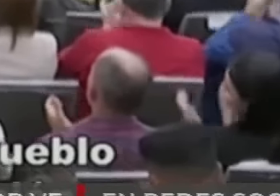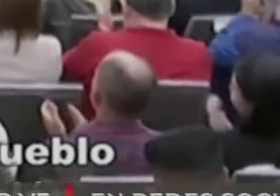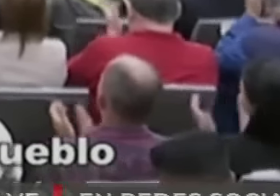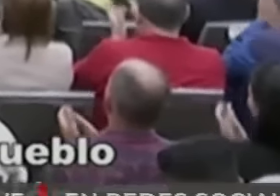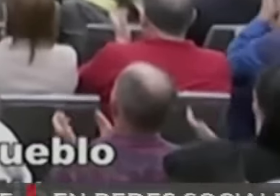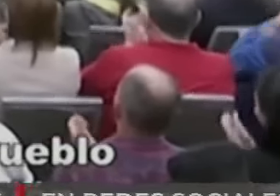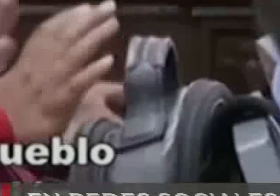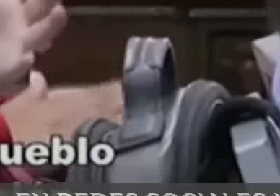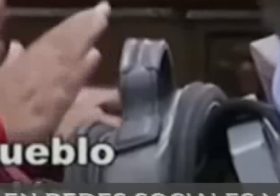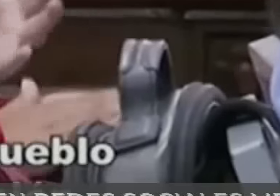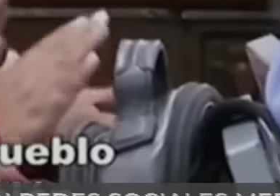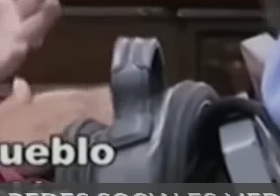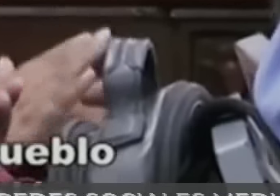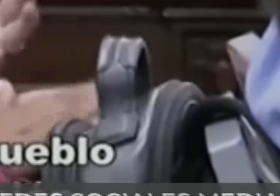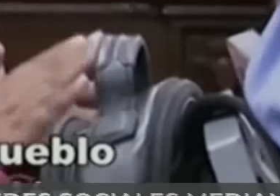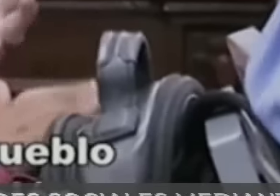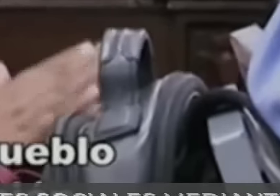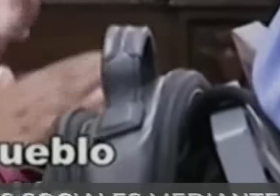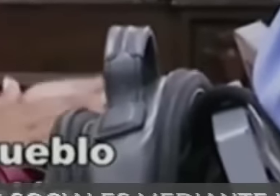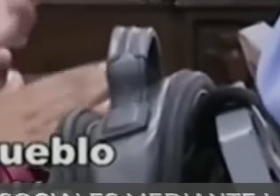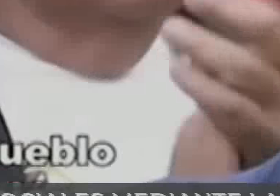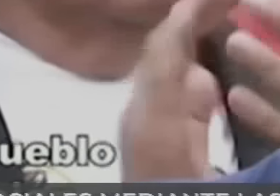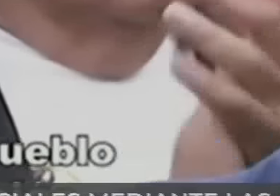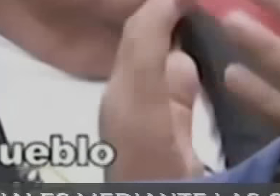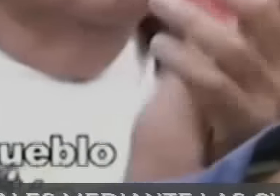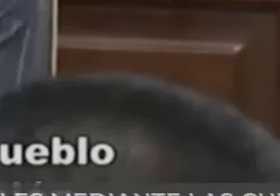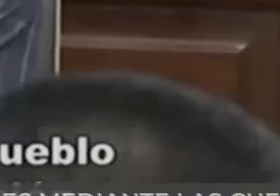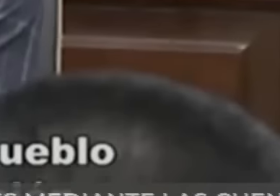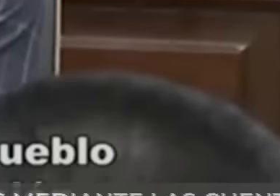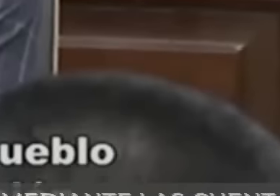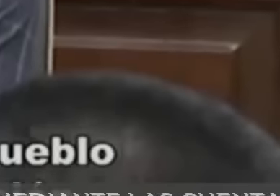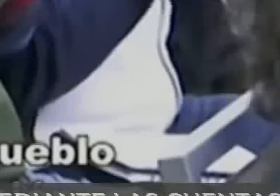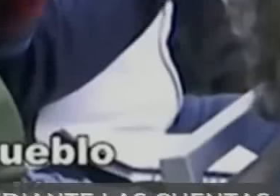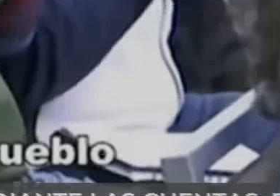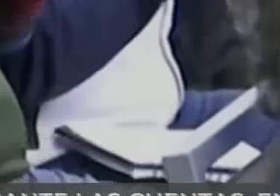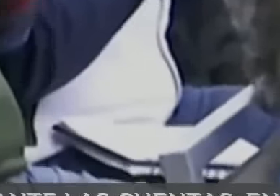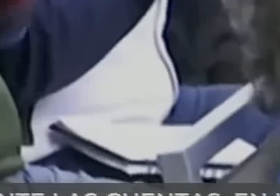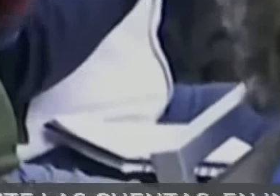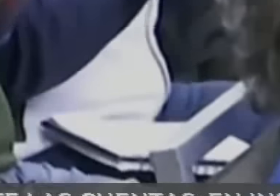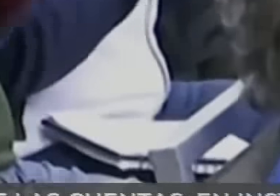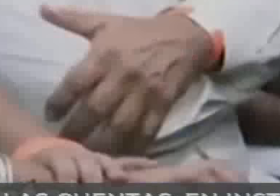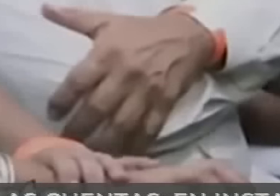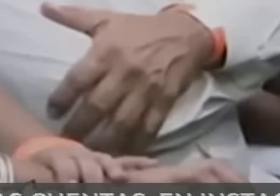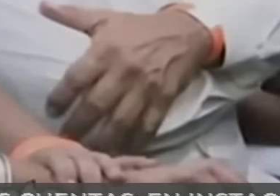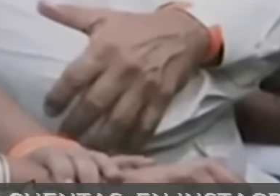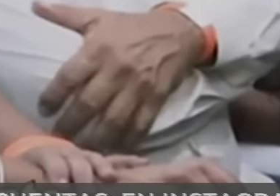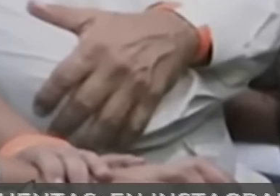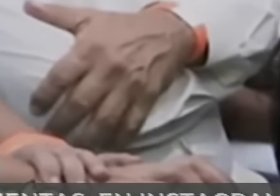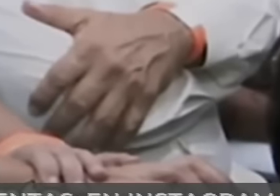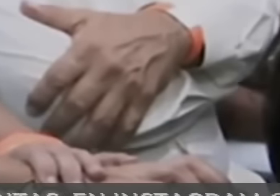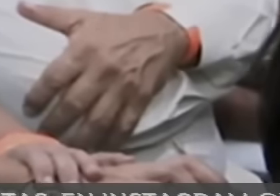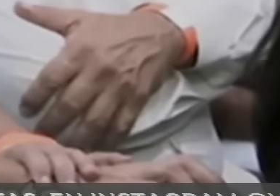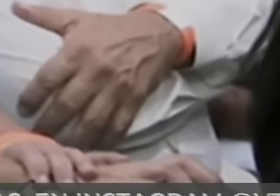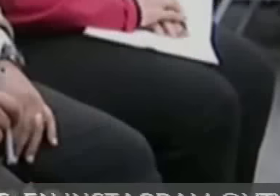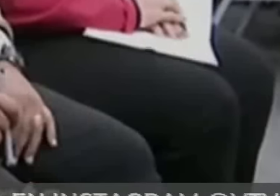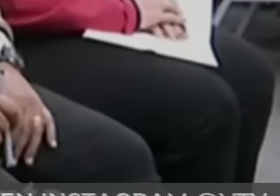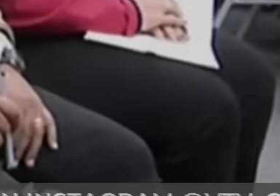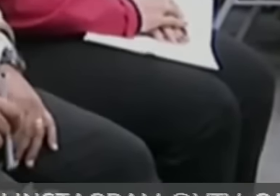formular junto al pueblo las 7T y la agenda concreta de acción. Las 5 generaciones